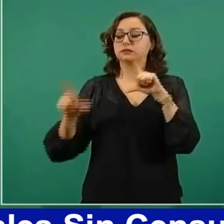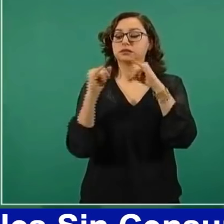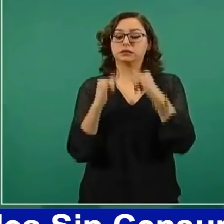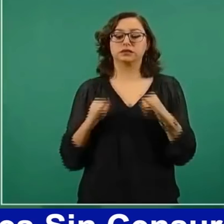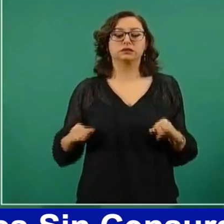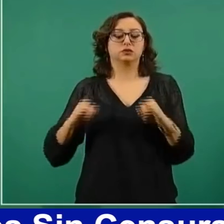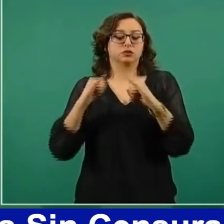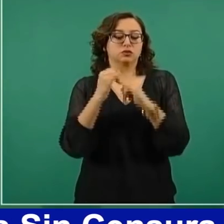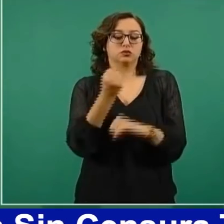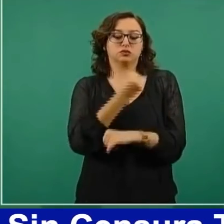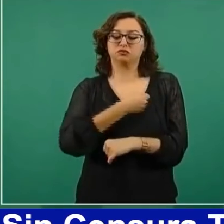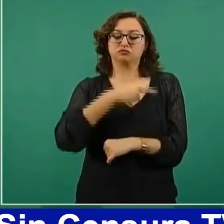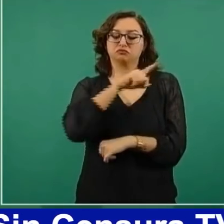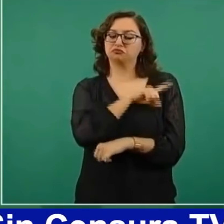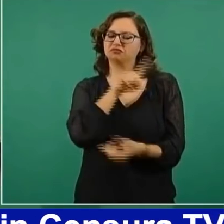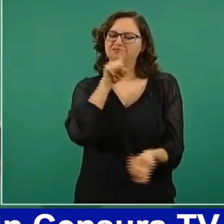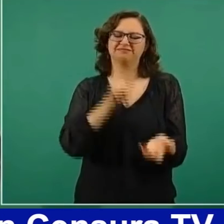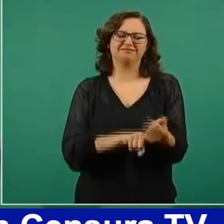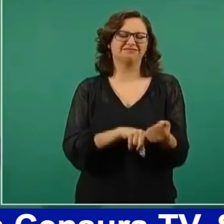corrupción en varios